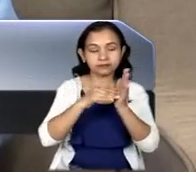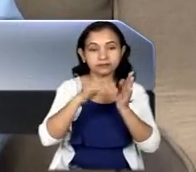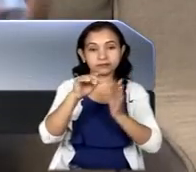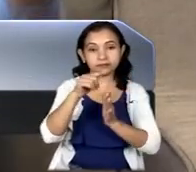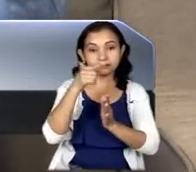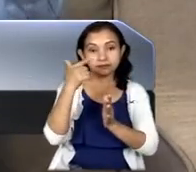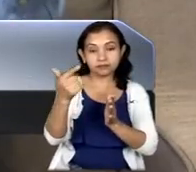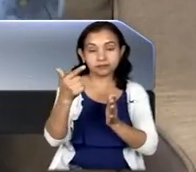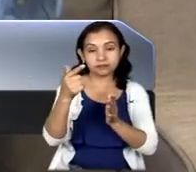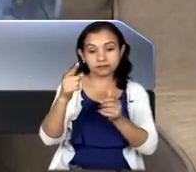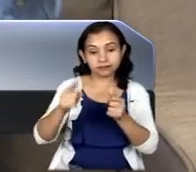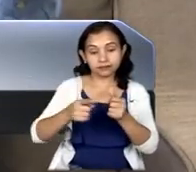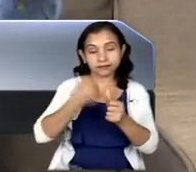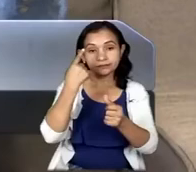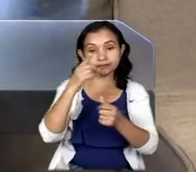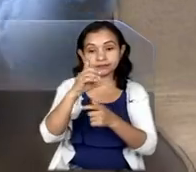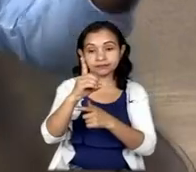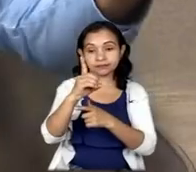por primer decreto